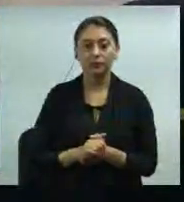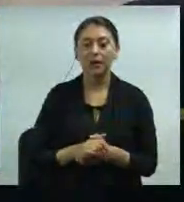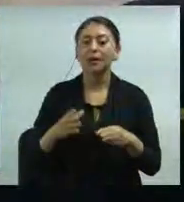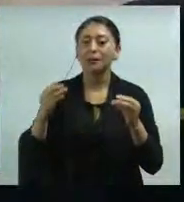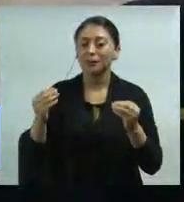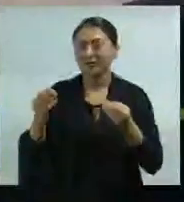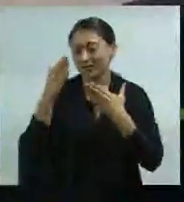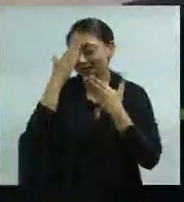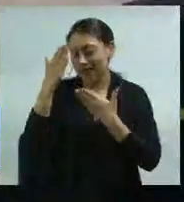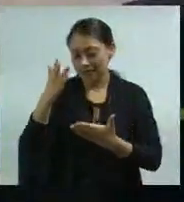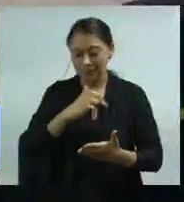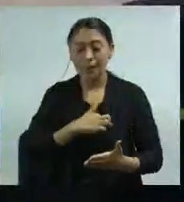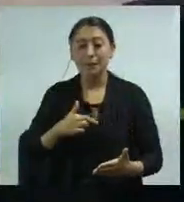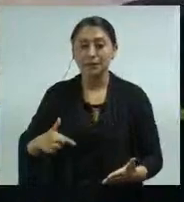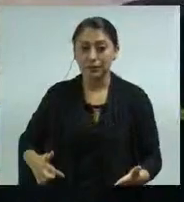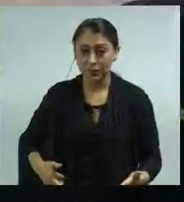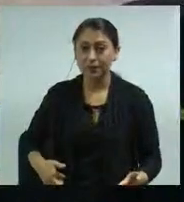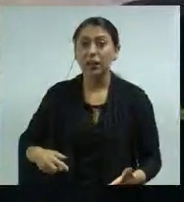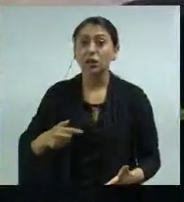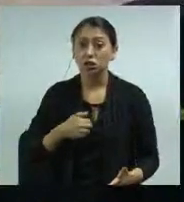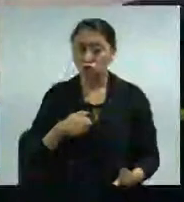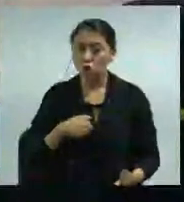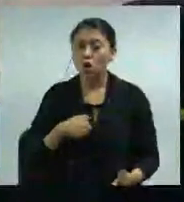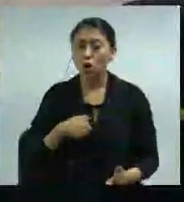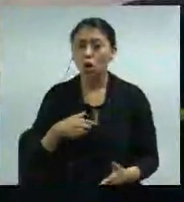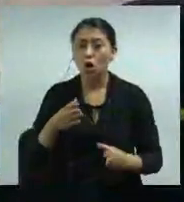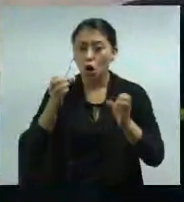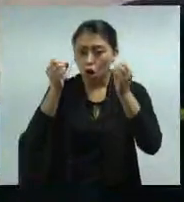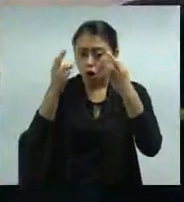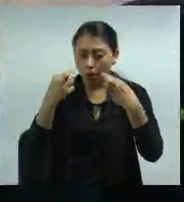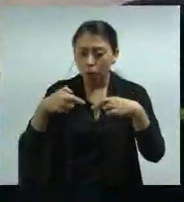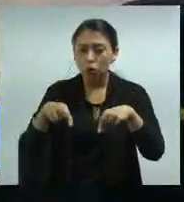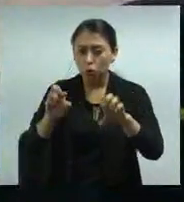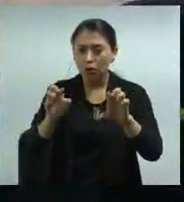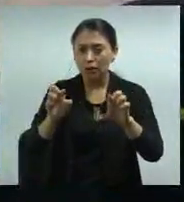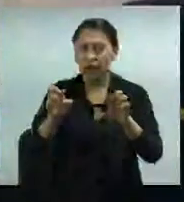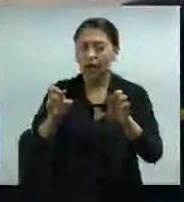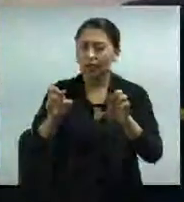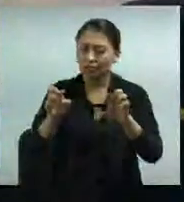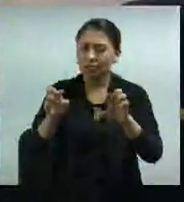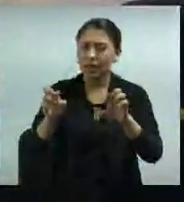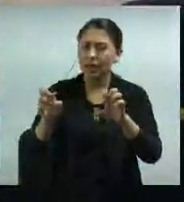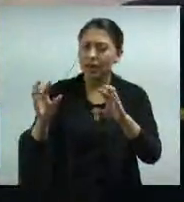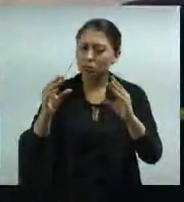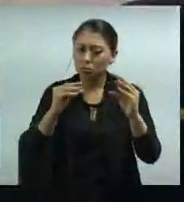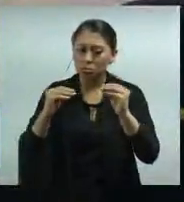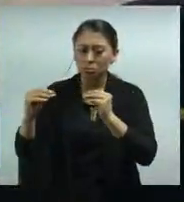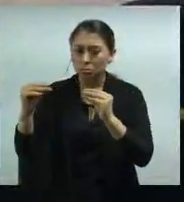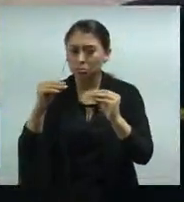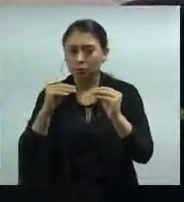Muchas gracias, presidente. Yo tuve la oportunidad de poder hablar con la